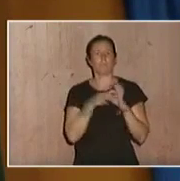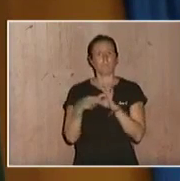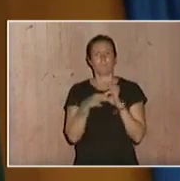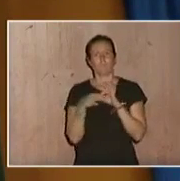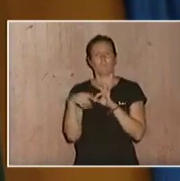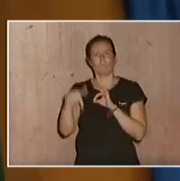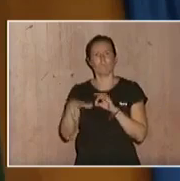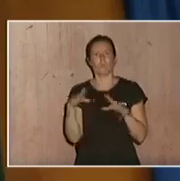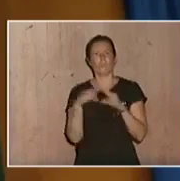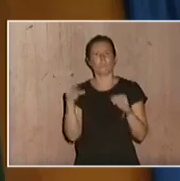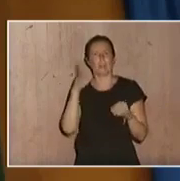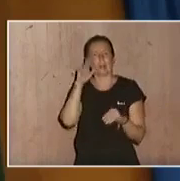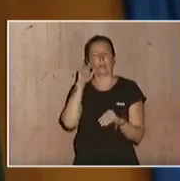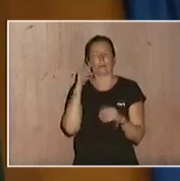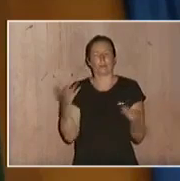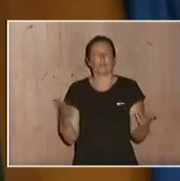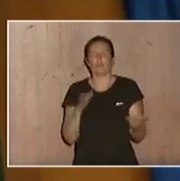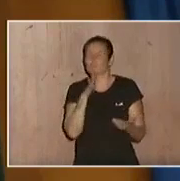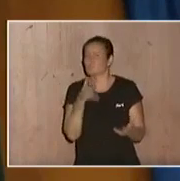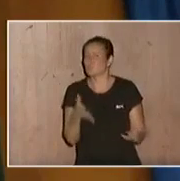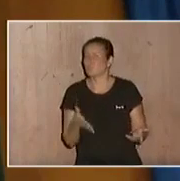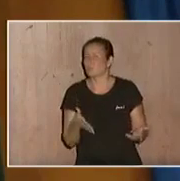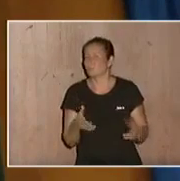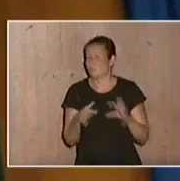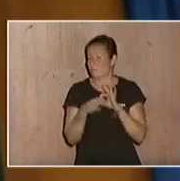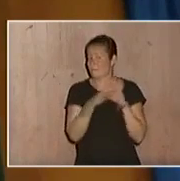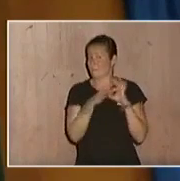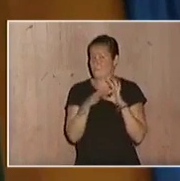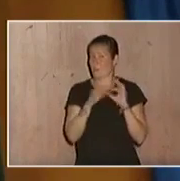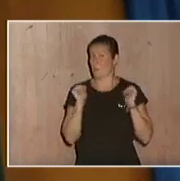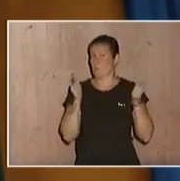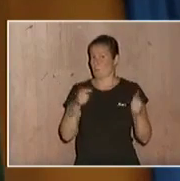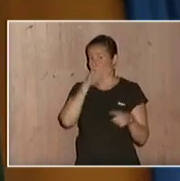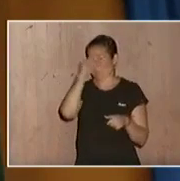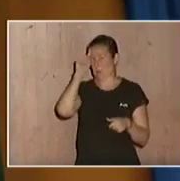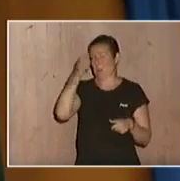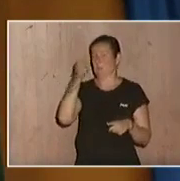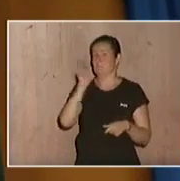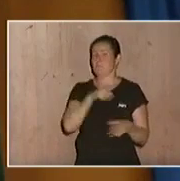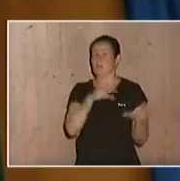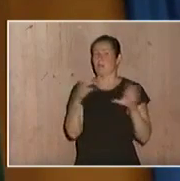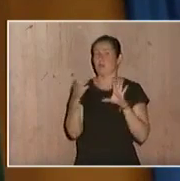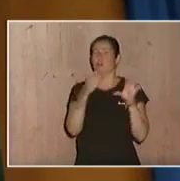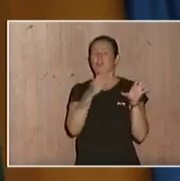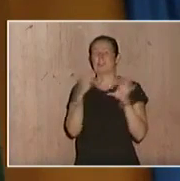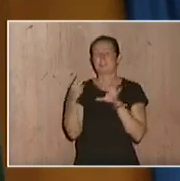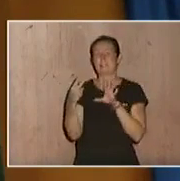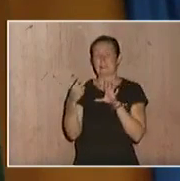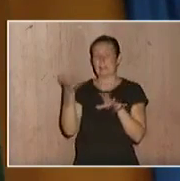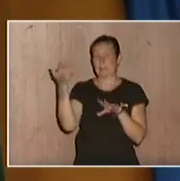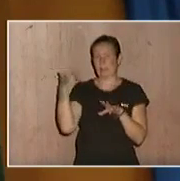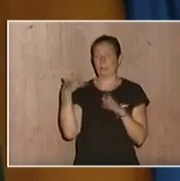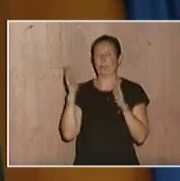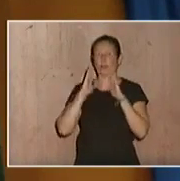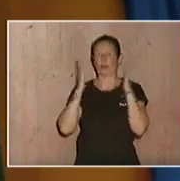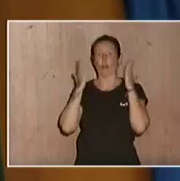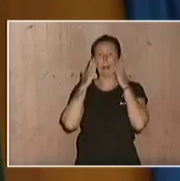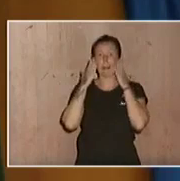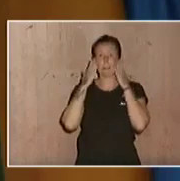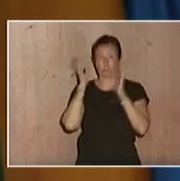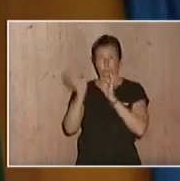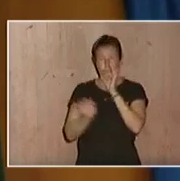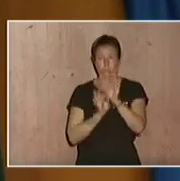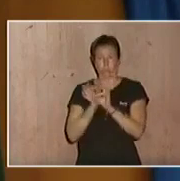Alicante. Este vínculo comenzó en Madrid en 1987, durante un congreso en el que Luis